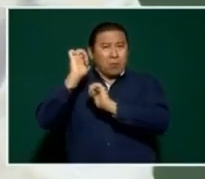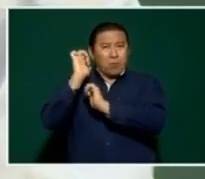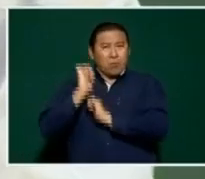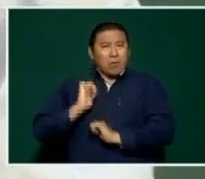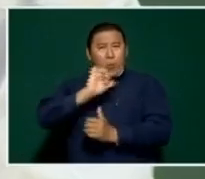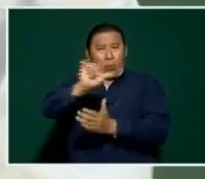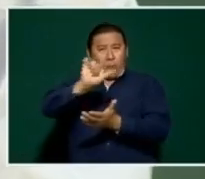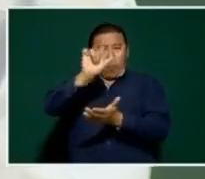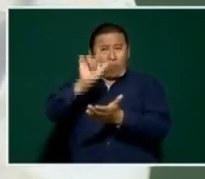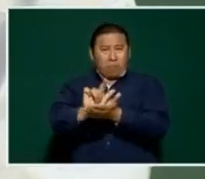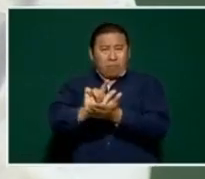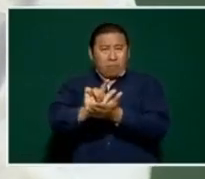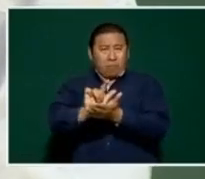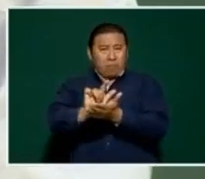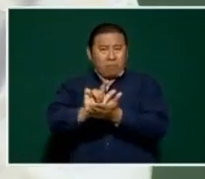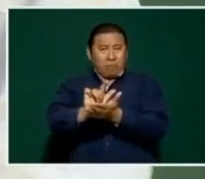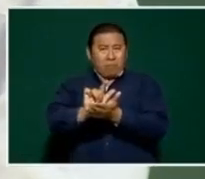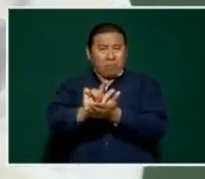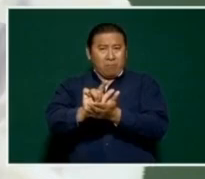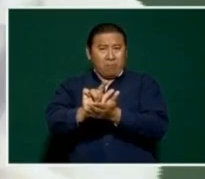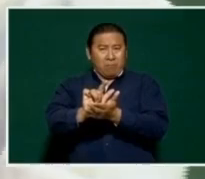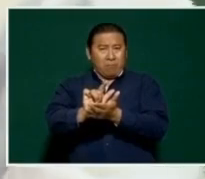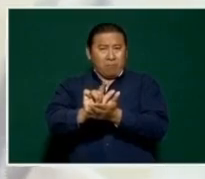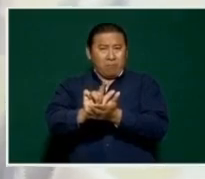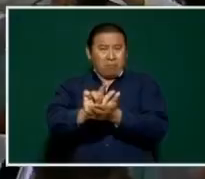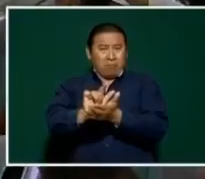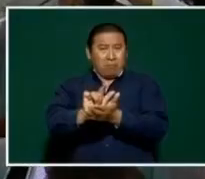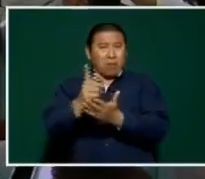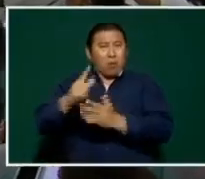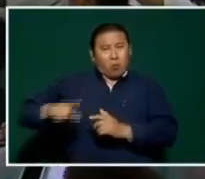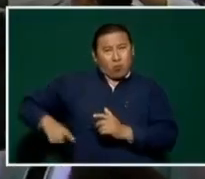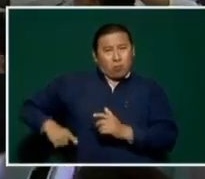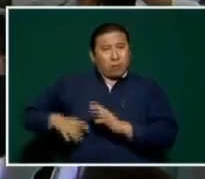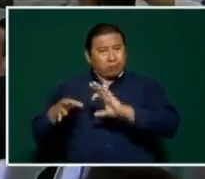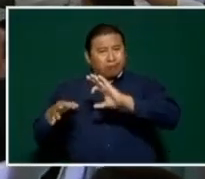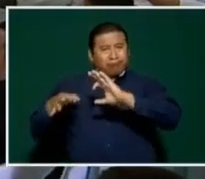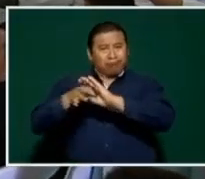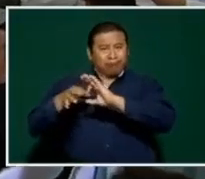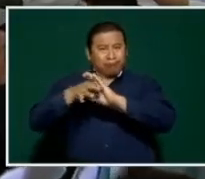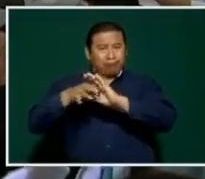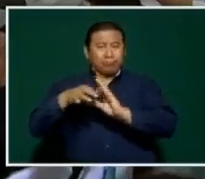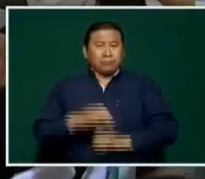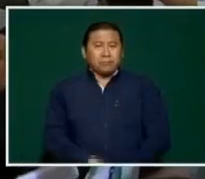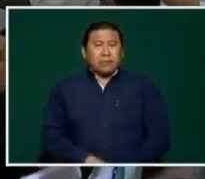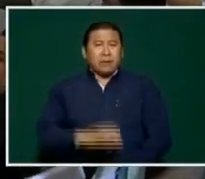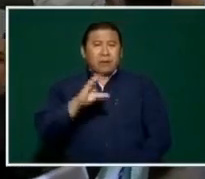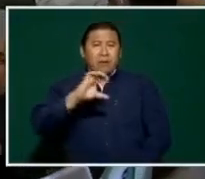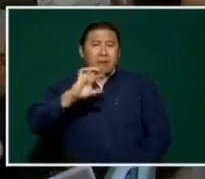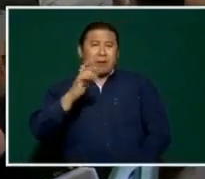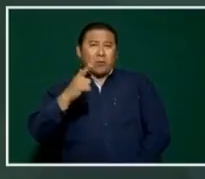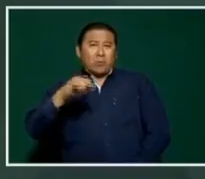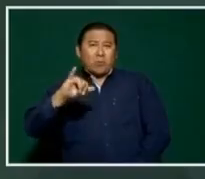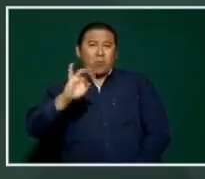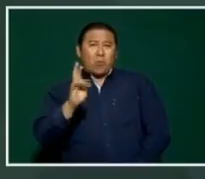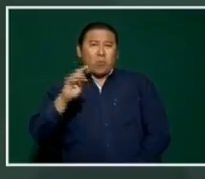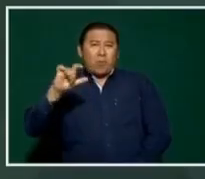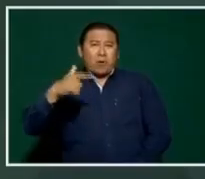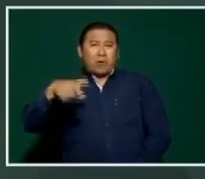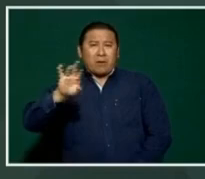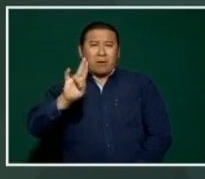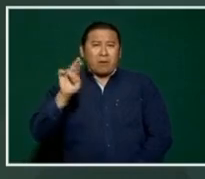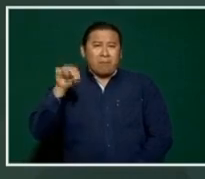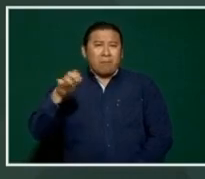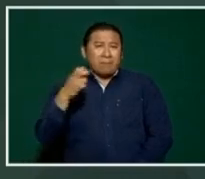locales encabezadas por el gobernador carlos joaquín con